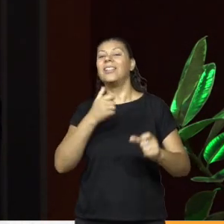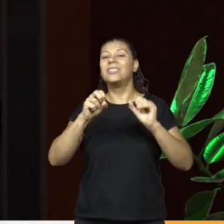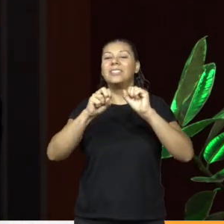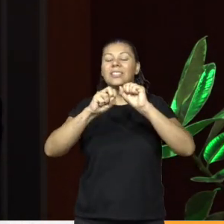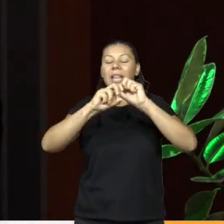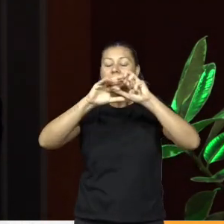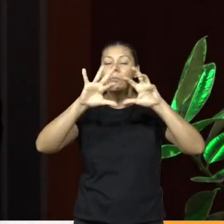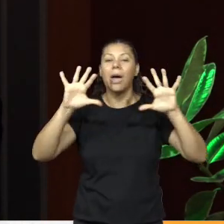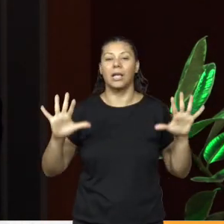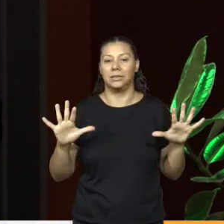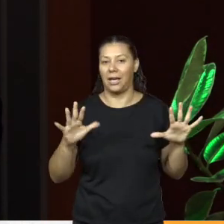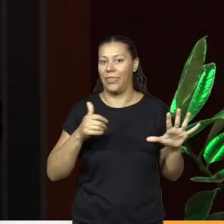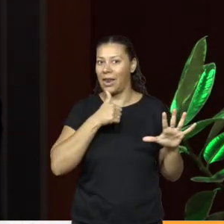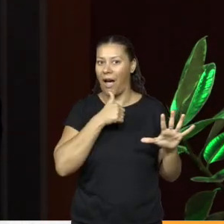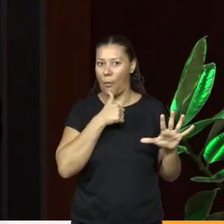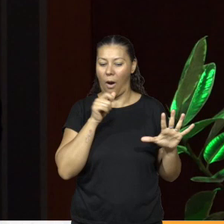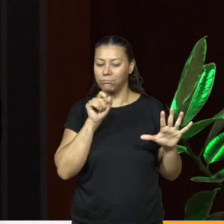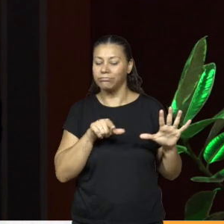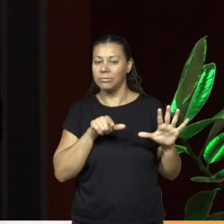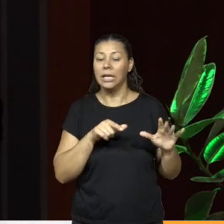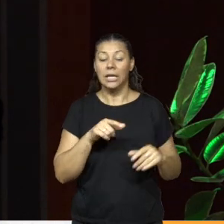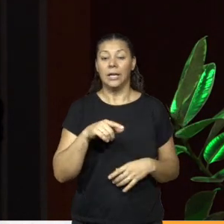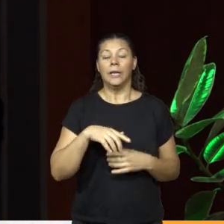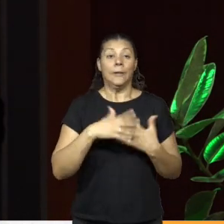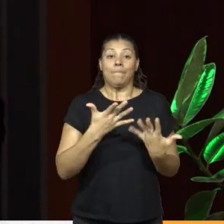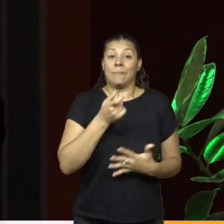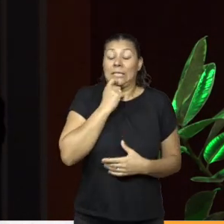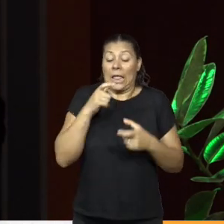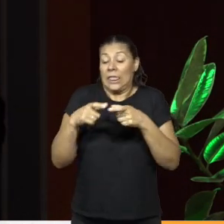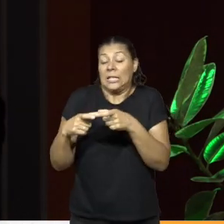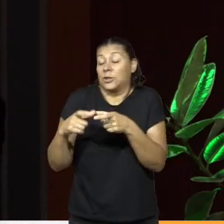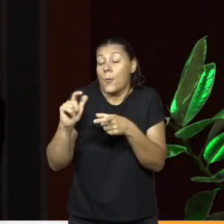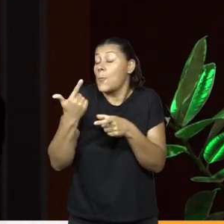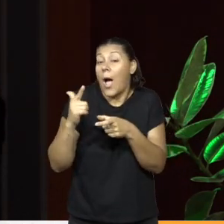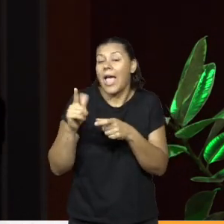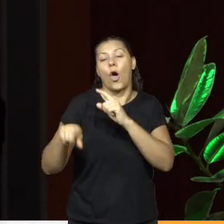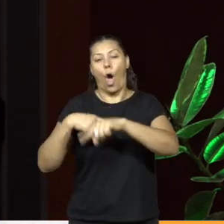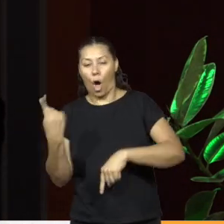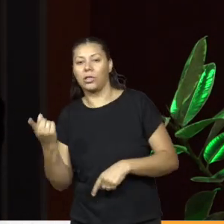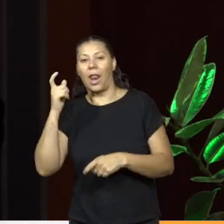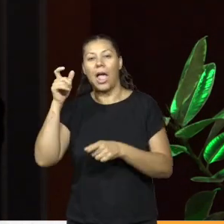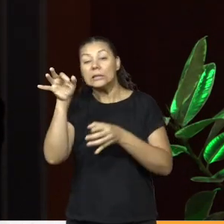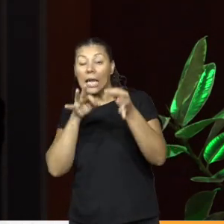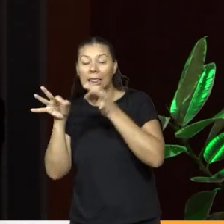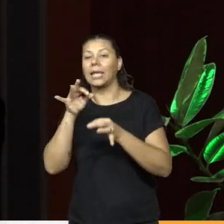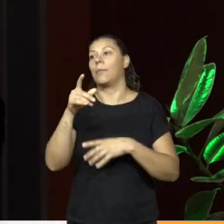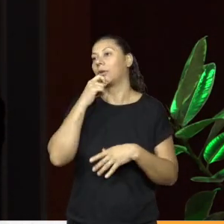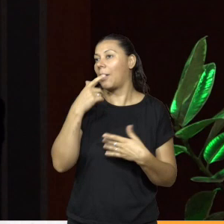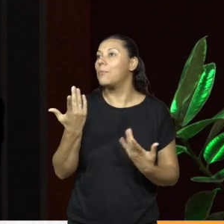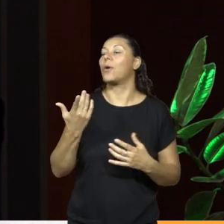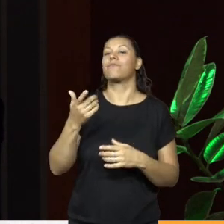tienen disco de Secchi, entonces también hay otras estrategias que les hemos dado, y es que ingresan al